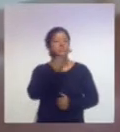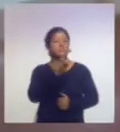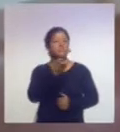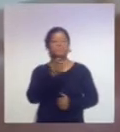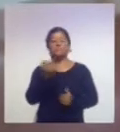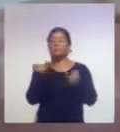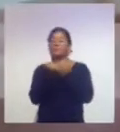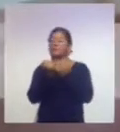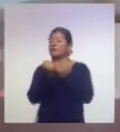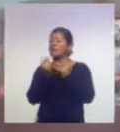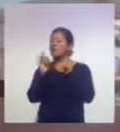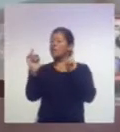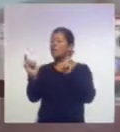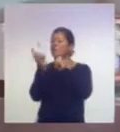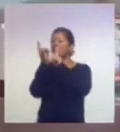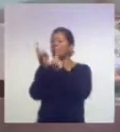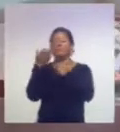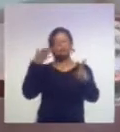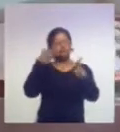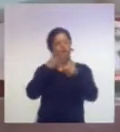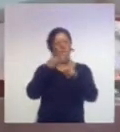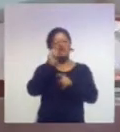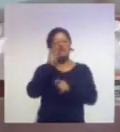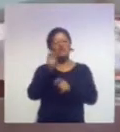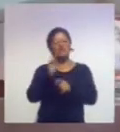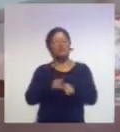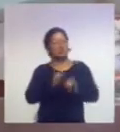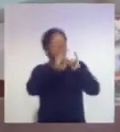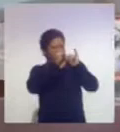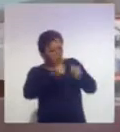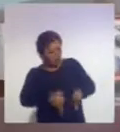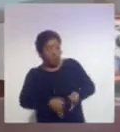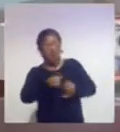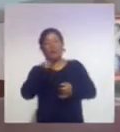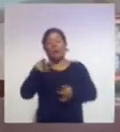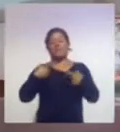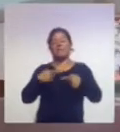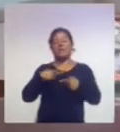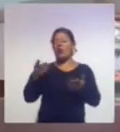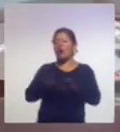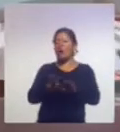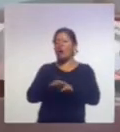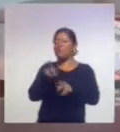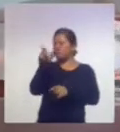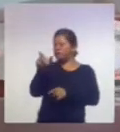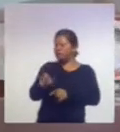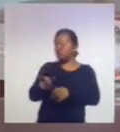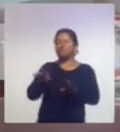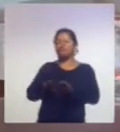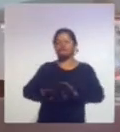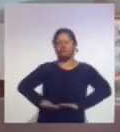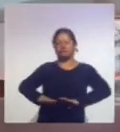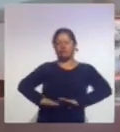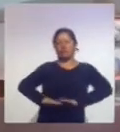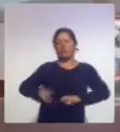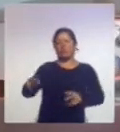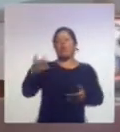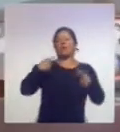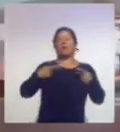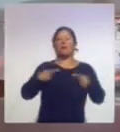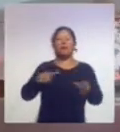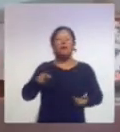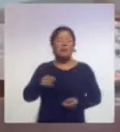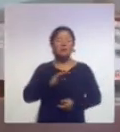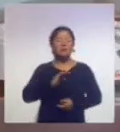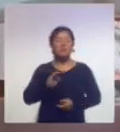otro de los objetivos de la institución, que es la formación ciudadana, y nosotros creemos que la formación de la ciudadanía pues se puede